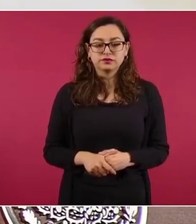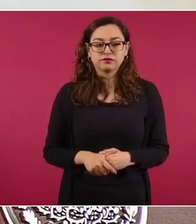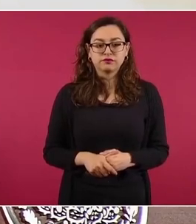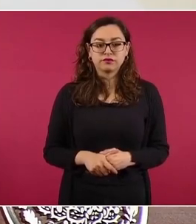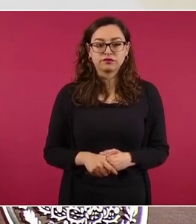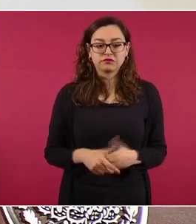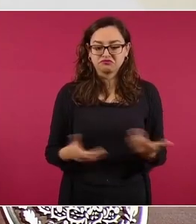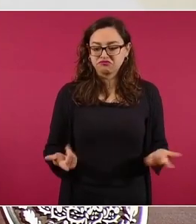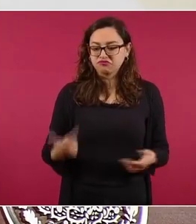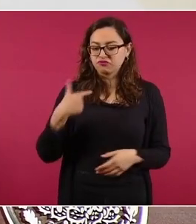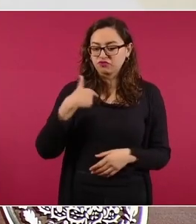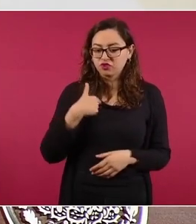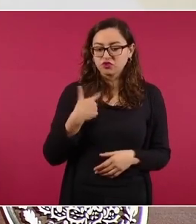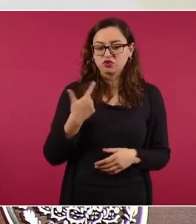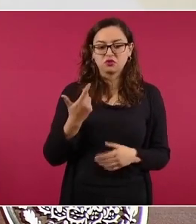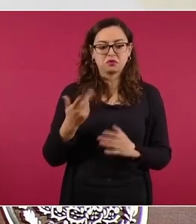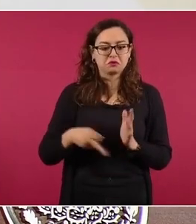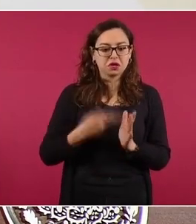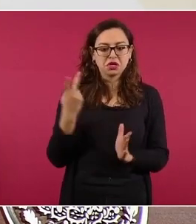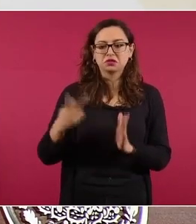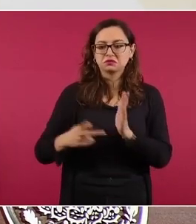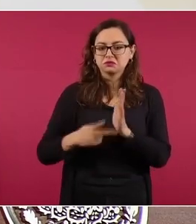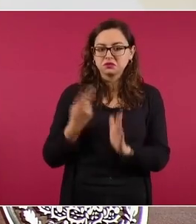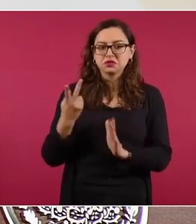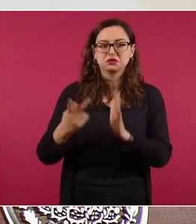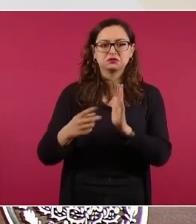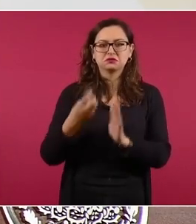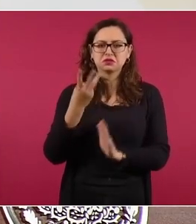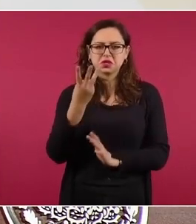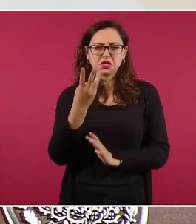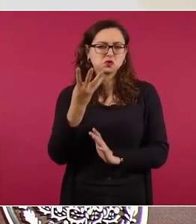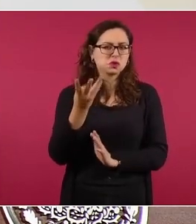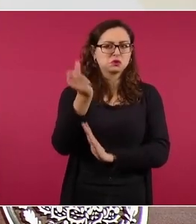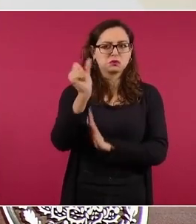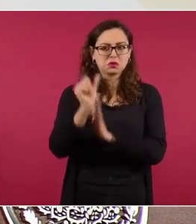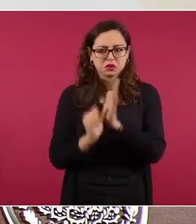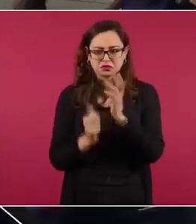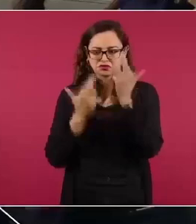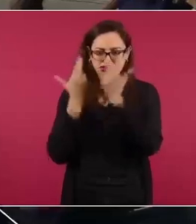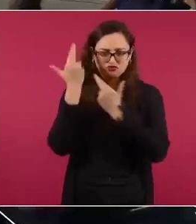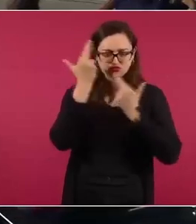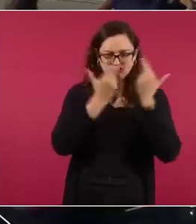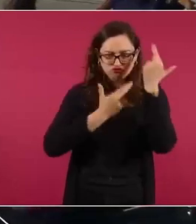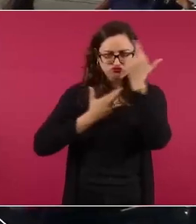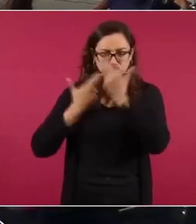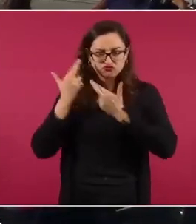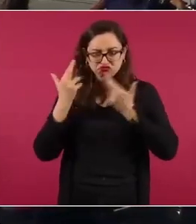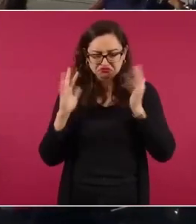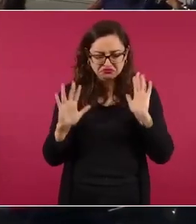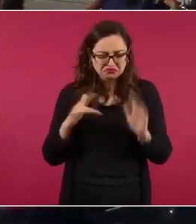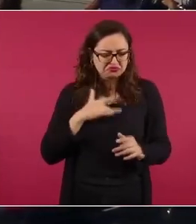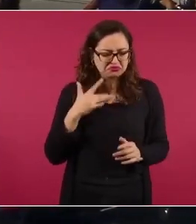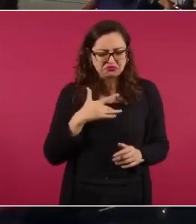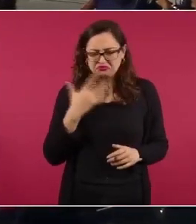Me reviso cada 3 meses, cada 4 meses, pero eso depende de cómo uno se